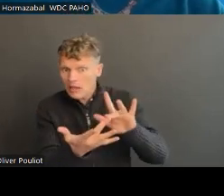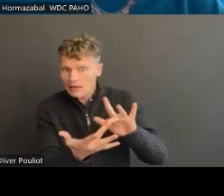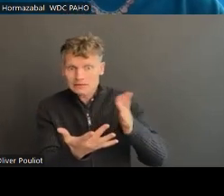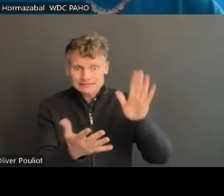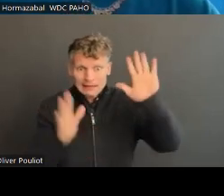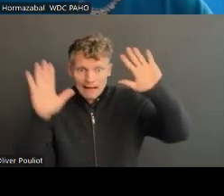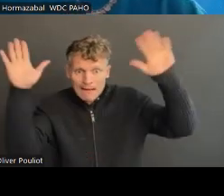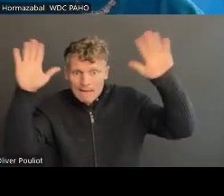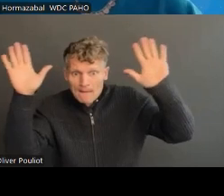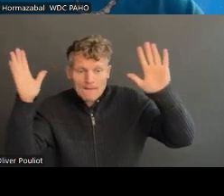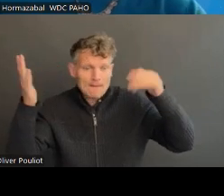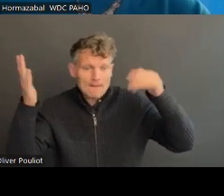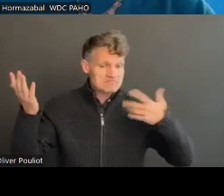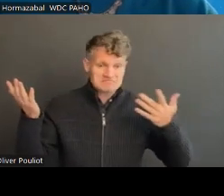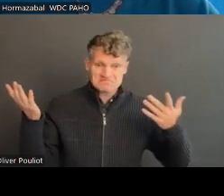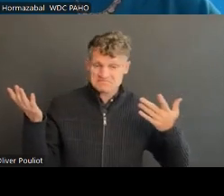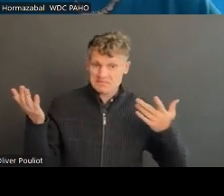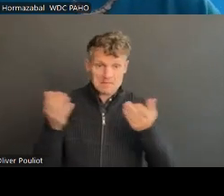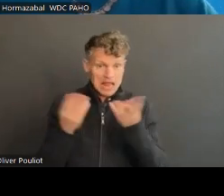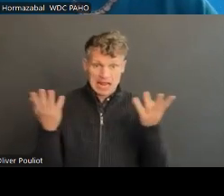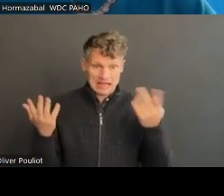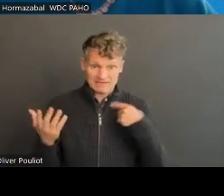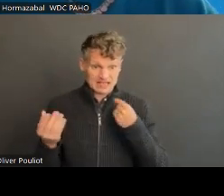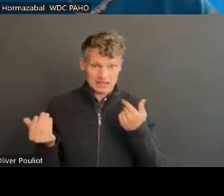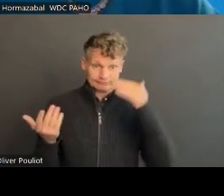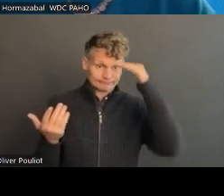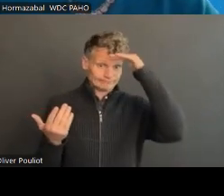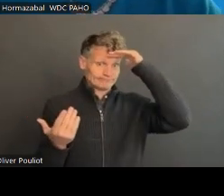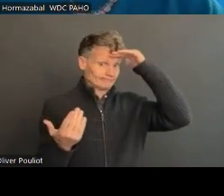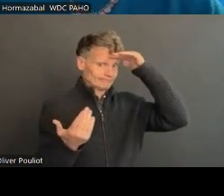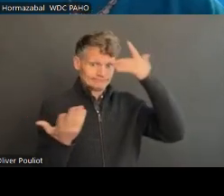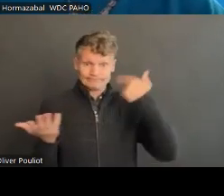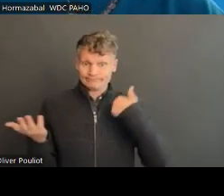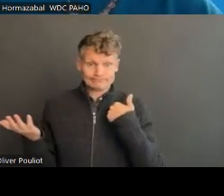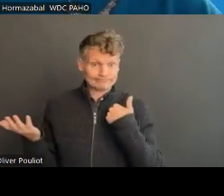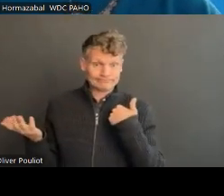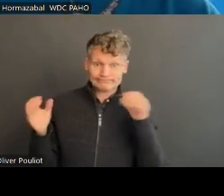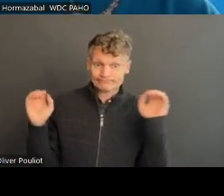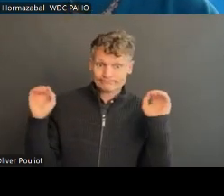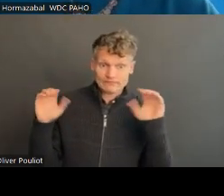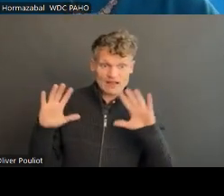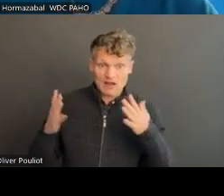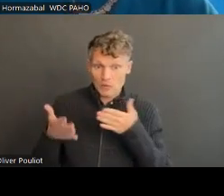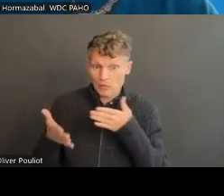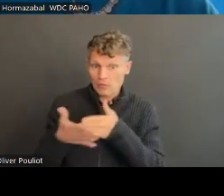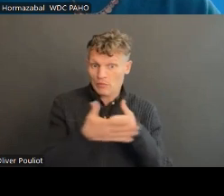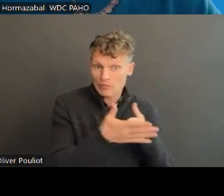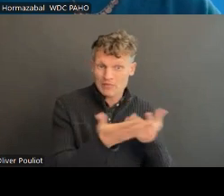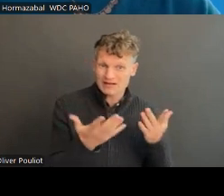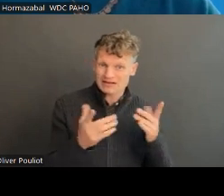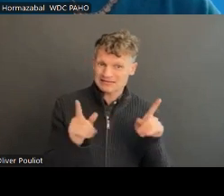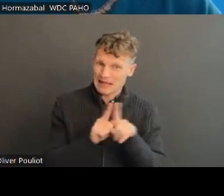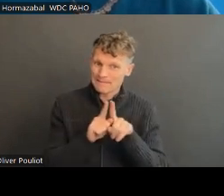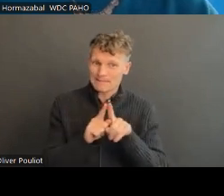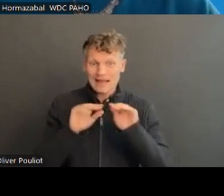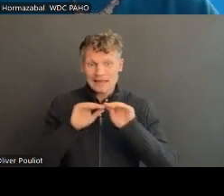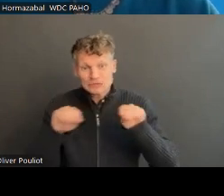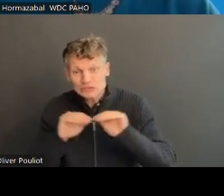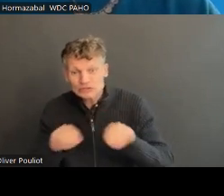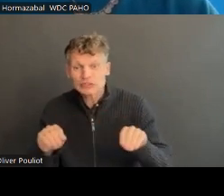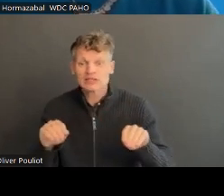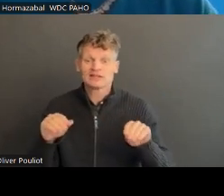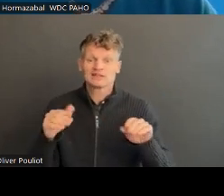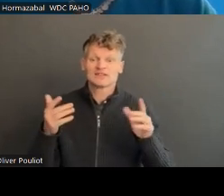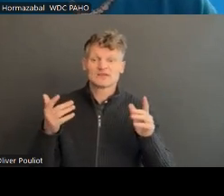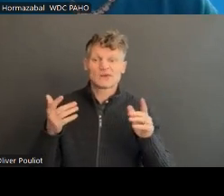medicamentos. Y por lo tanto, el segundo elemento es que la falta de intervención sobre los determinantes sociales y inequidades afecta